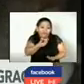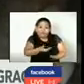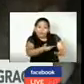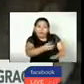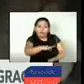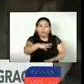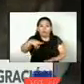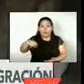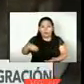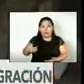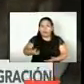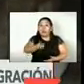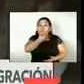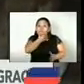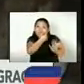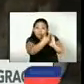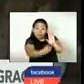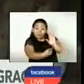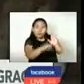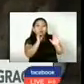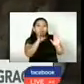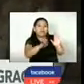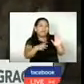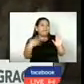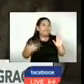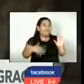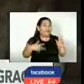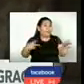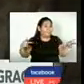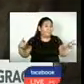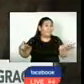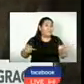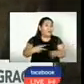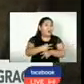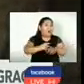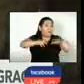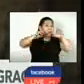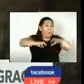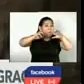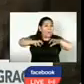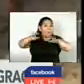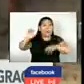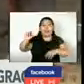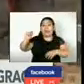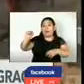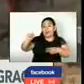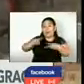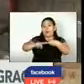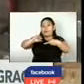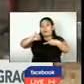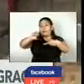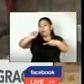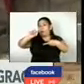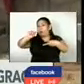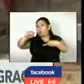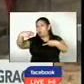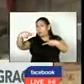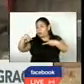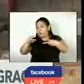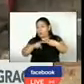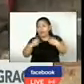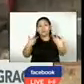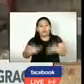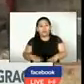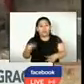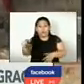familias el informe el resalta que la situación empeoró con el paso de los huracanes Eta e Iota en 2020 de los 8